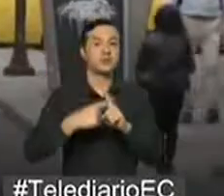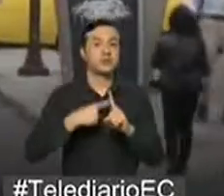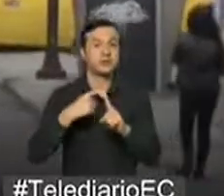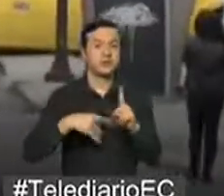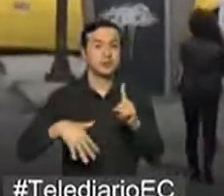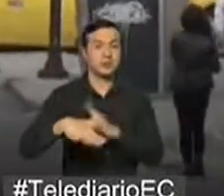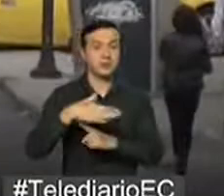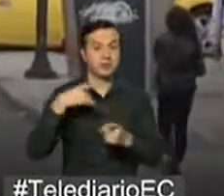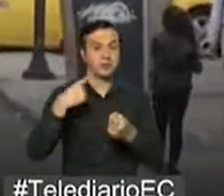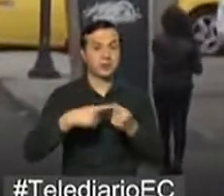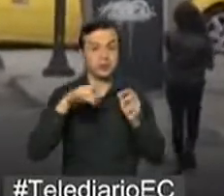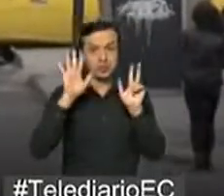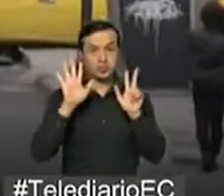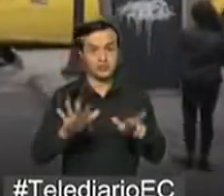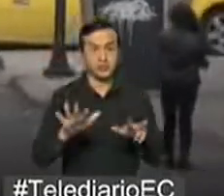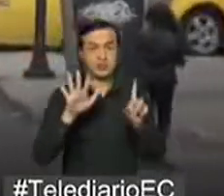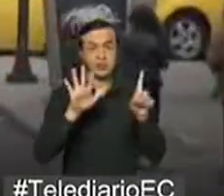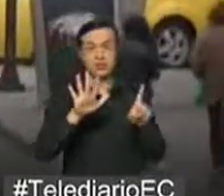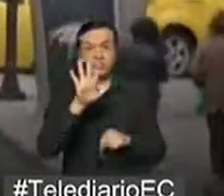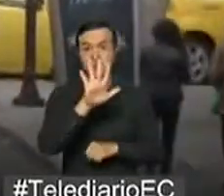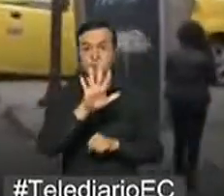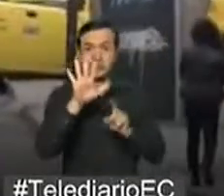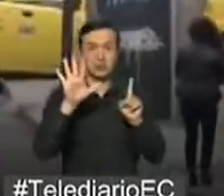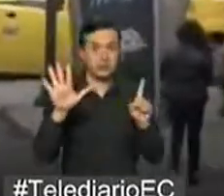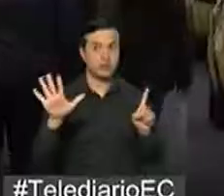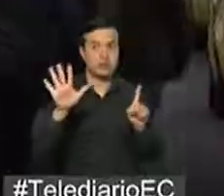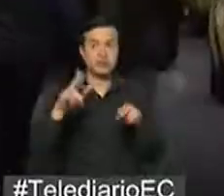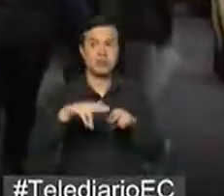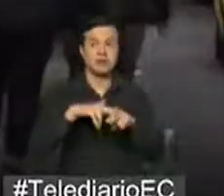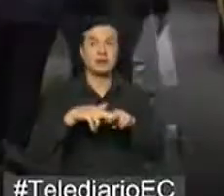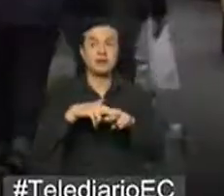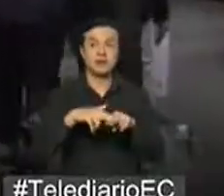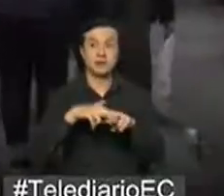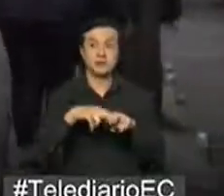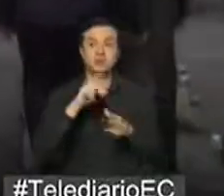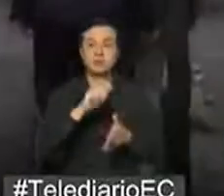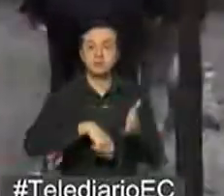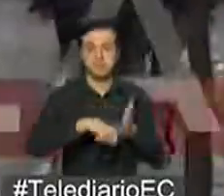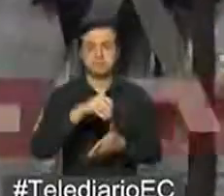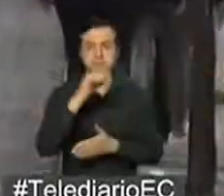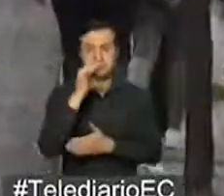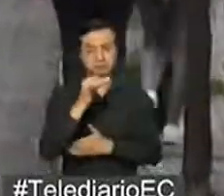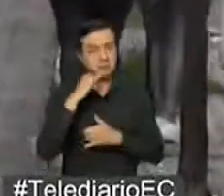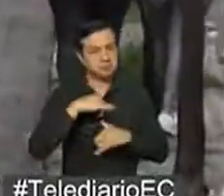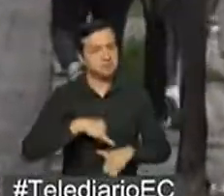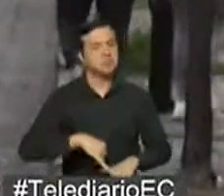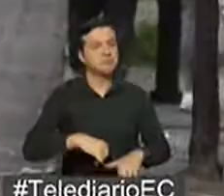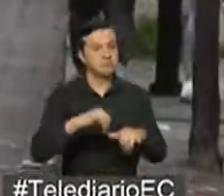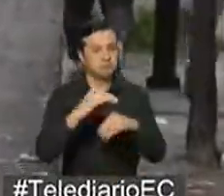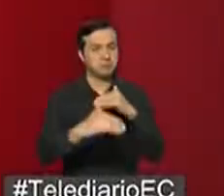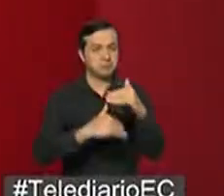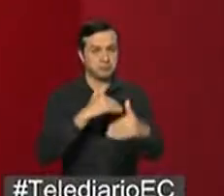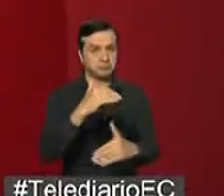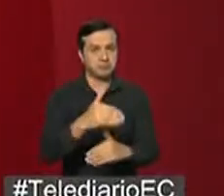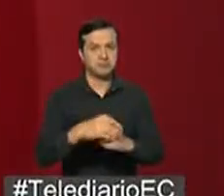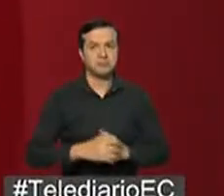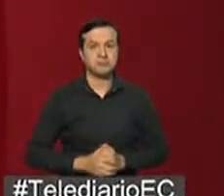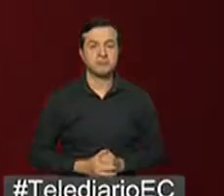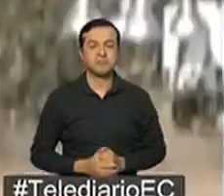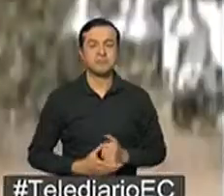8 mil 656 taxistas siguen habilitados para continuar en el proceso